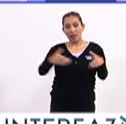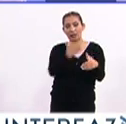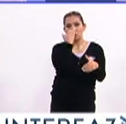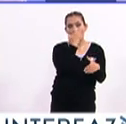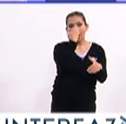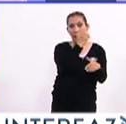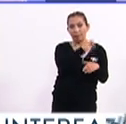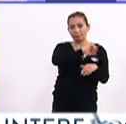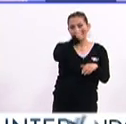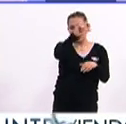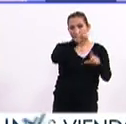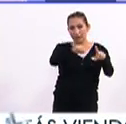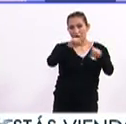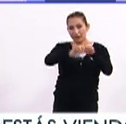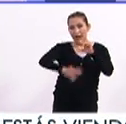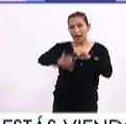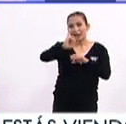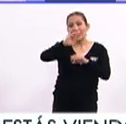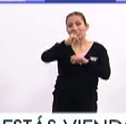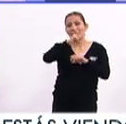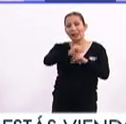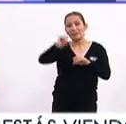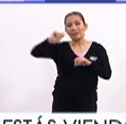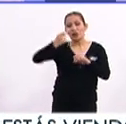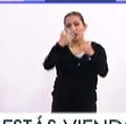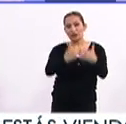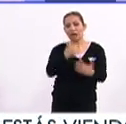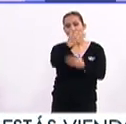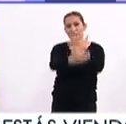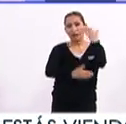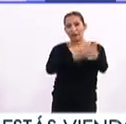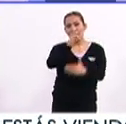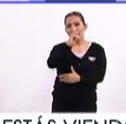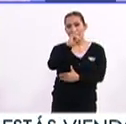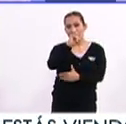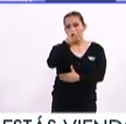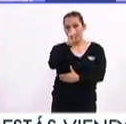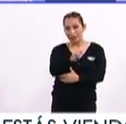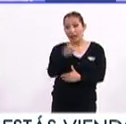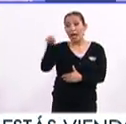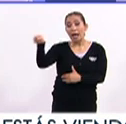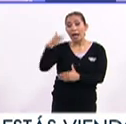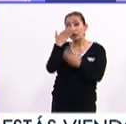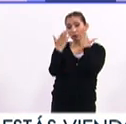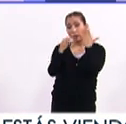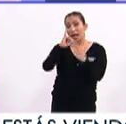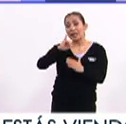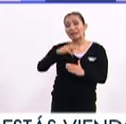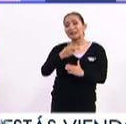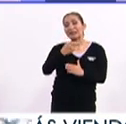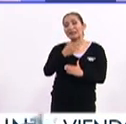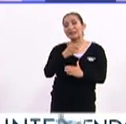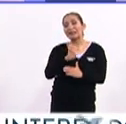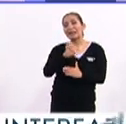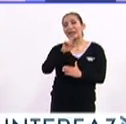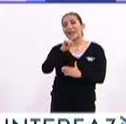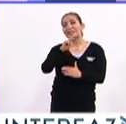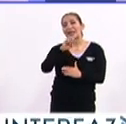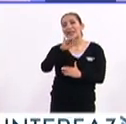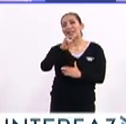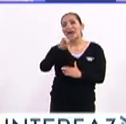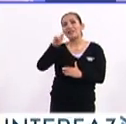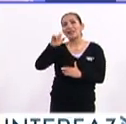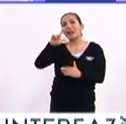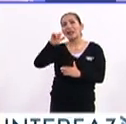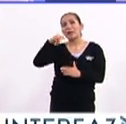Profesional Interdisciplinaria en Ingeniería y Tecnologías Avanzadas del Instituto Politécnico Nacional. Él estudia Ingeniería Telemática y, bueno,